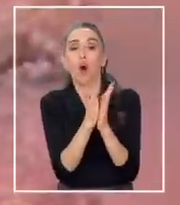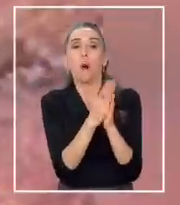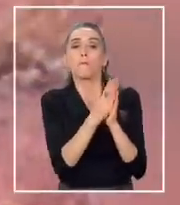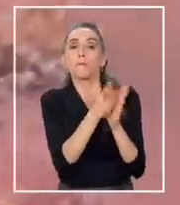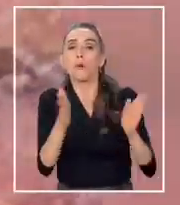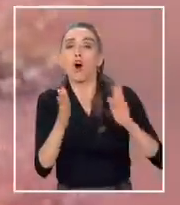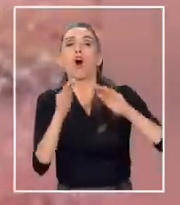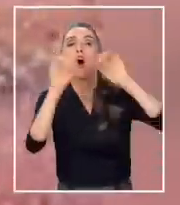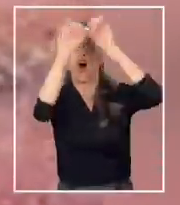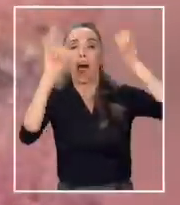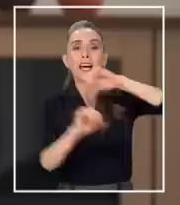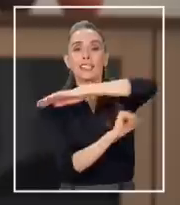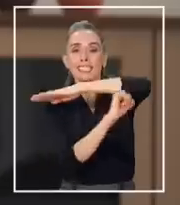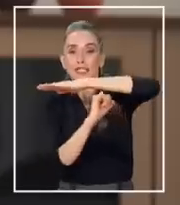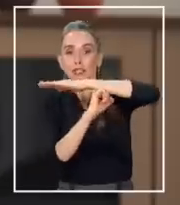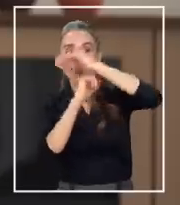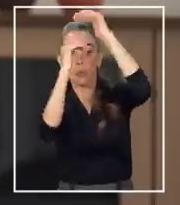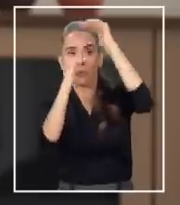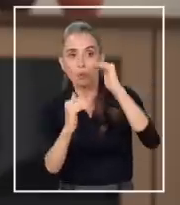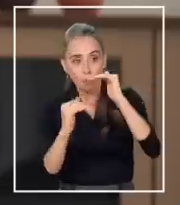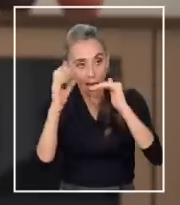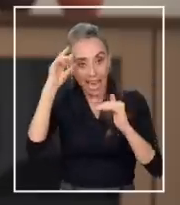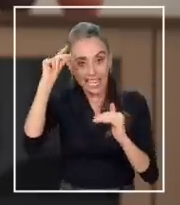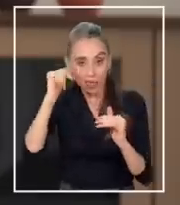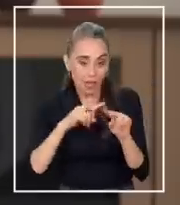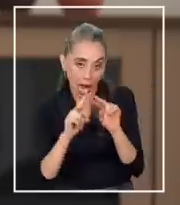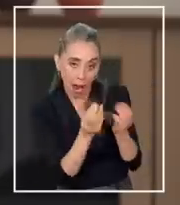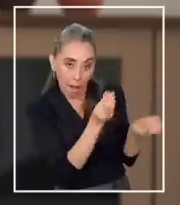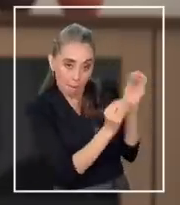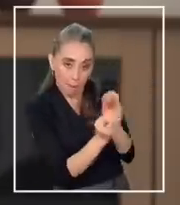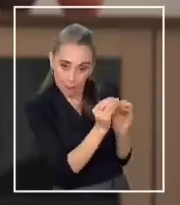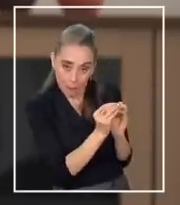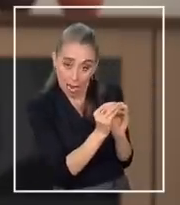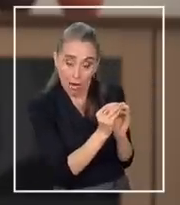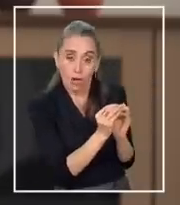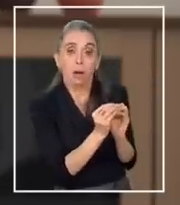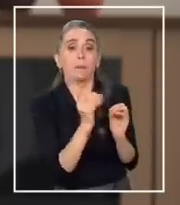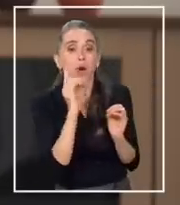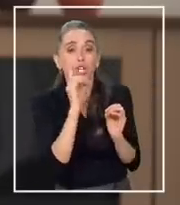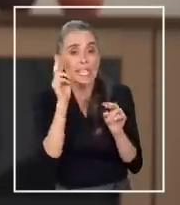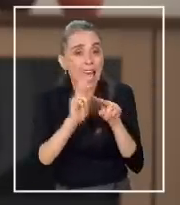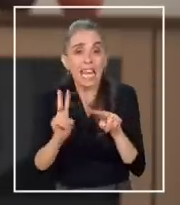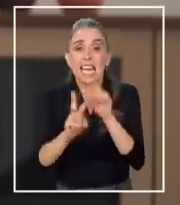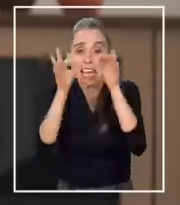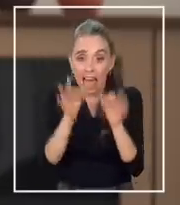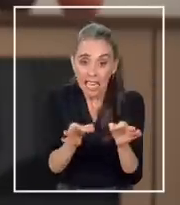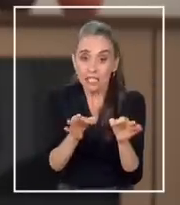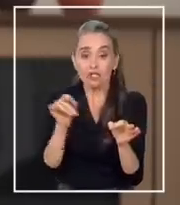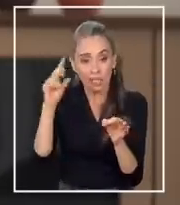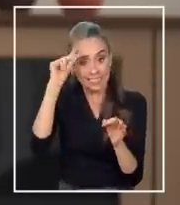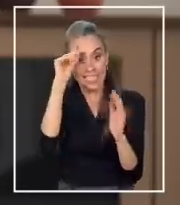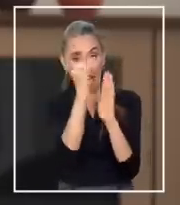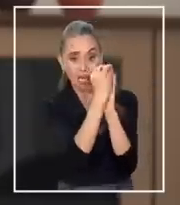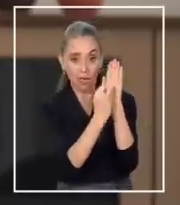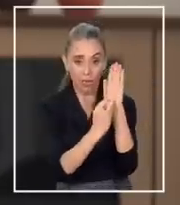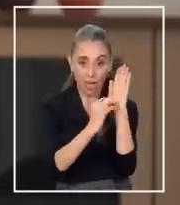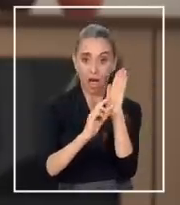estructura, el esqueleto, la idea. Pero el que tiene que materializarla y transformarla